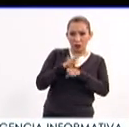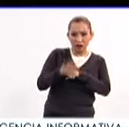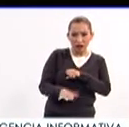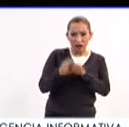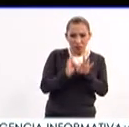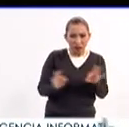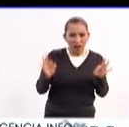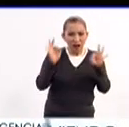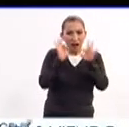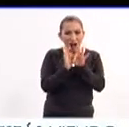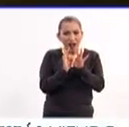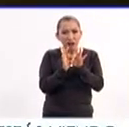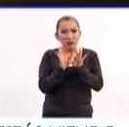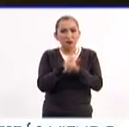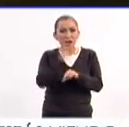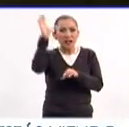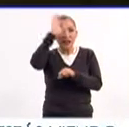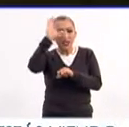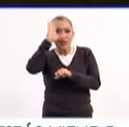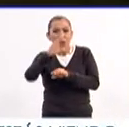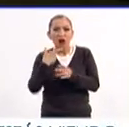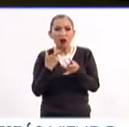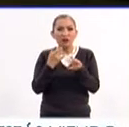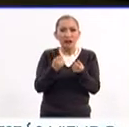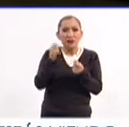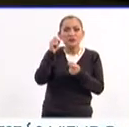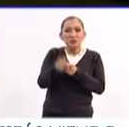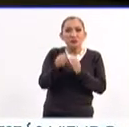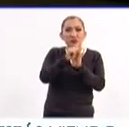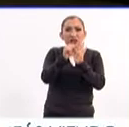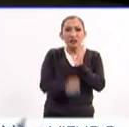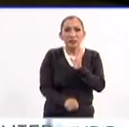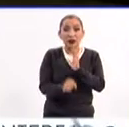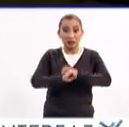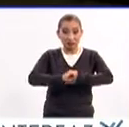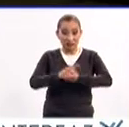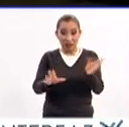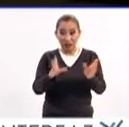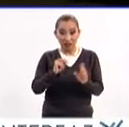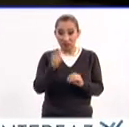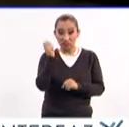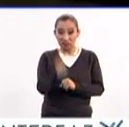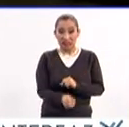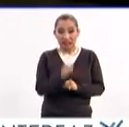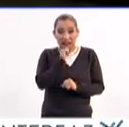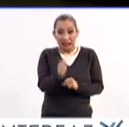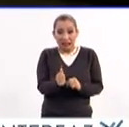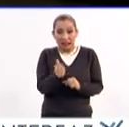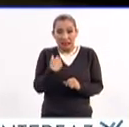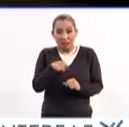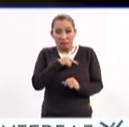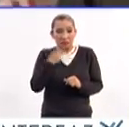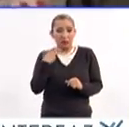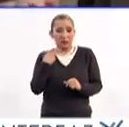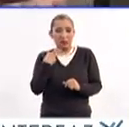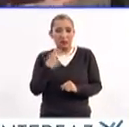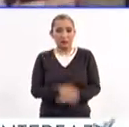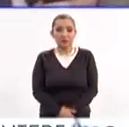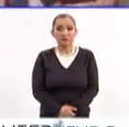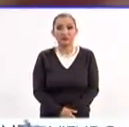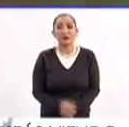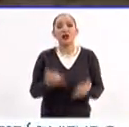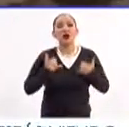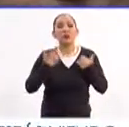given by the finest science of that same school system clearly means nothing to our politicians and our society?